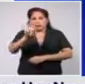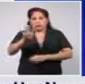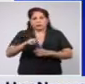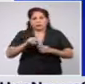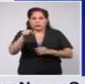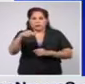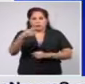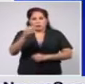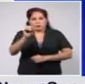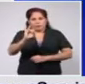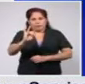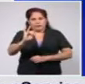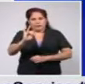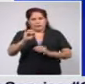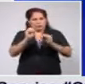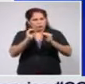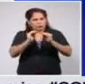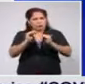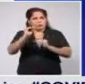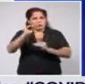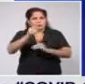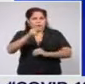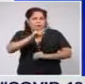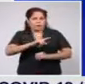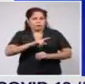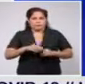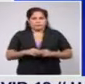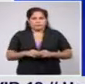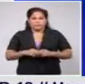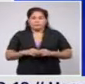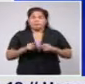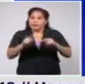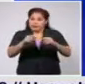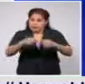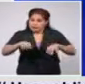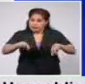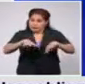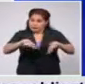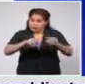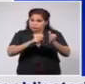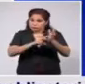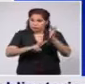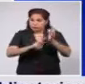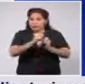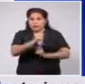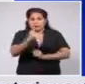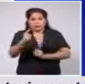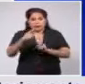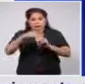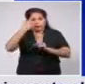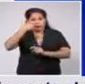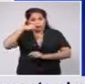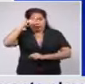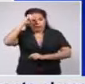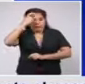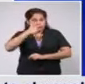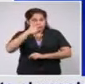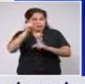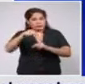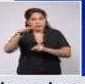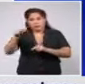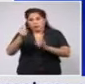114,7, superior a la del día de ayer. Estas son las provincias que por tasa de incidencia de casos